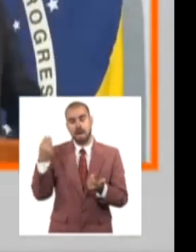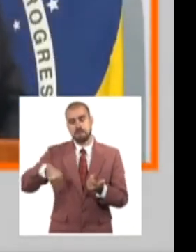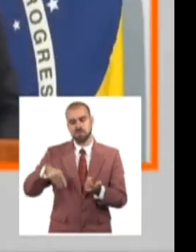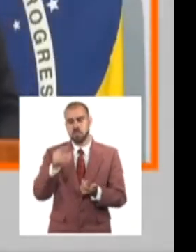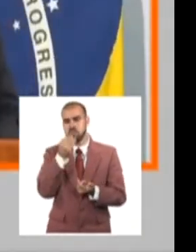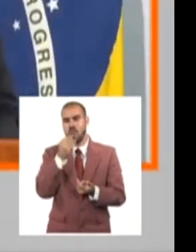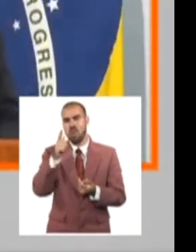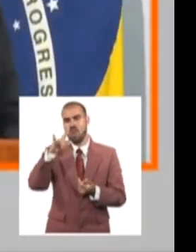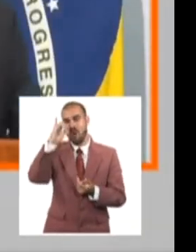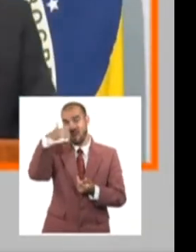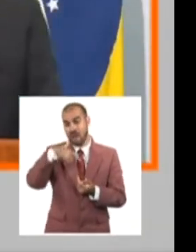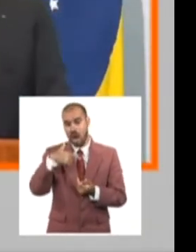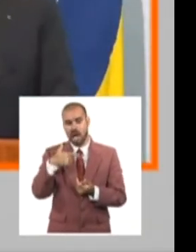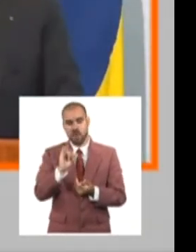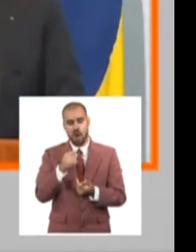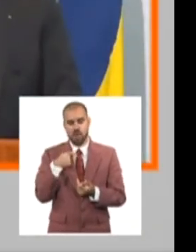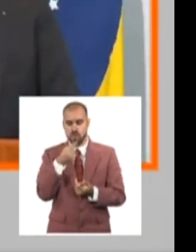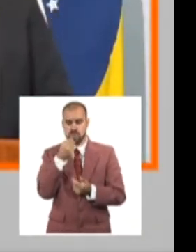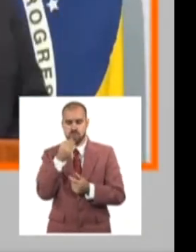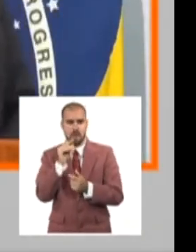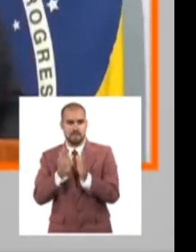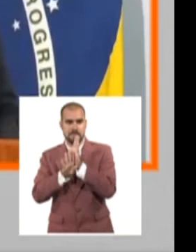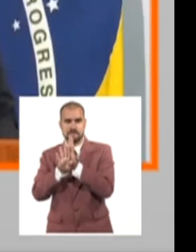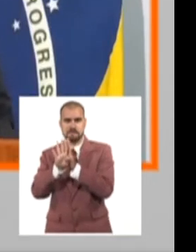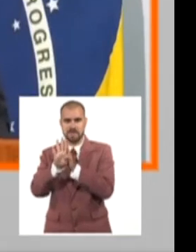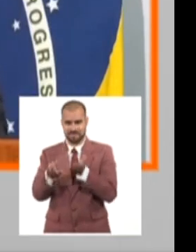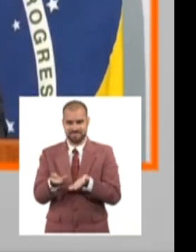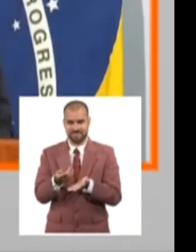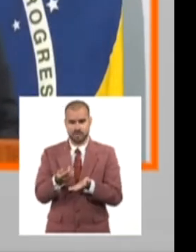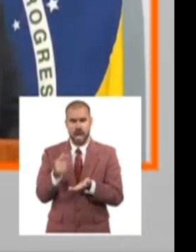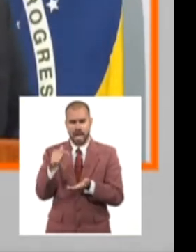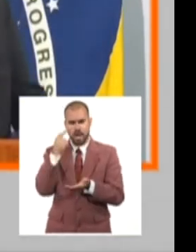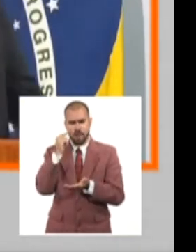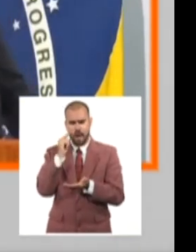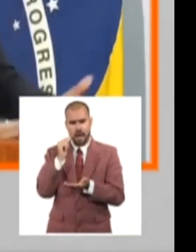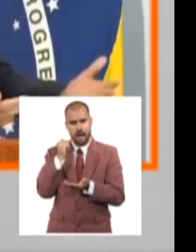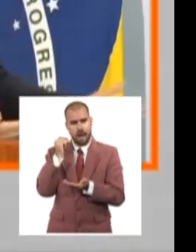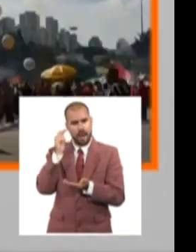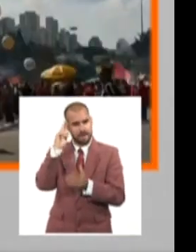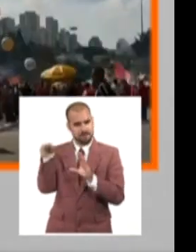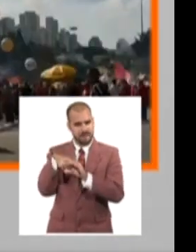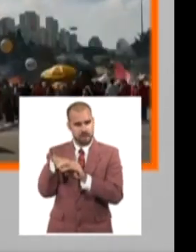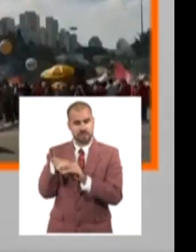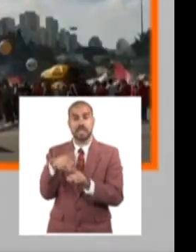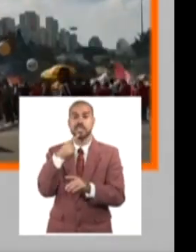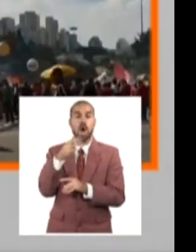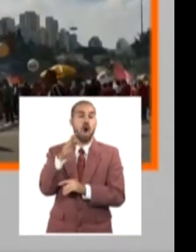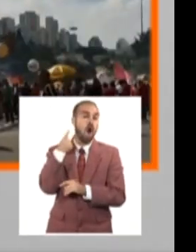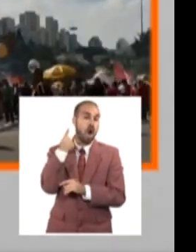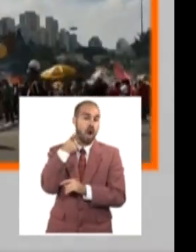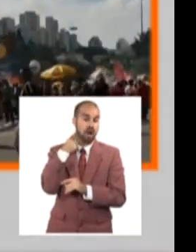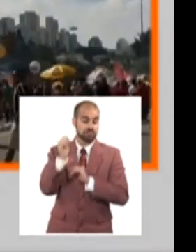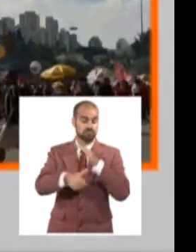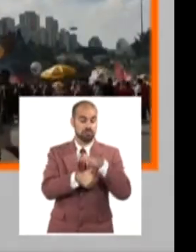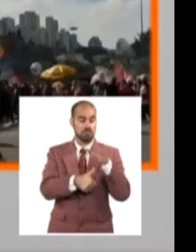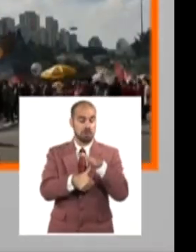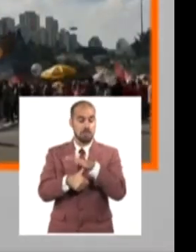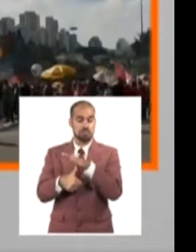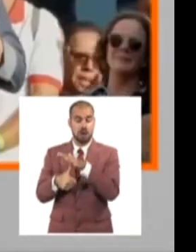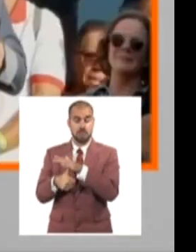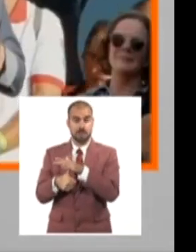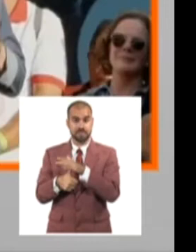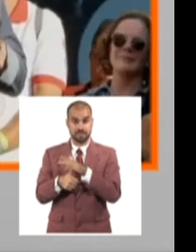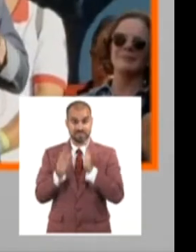una favorece a otra y lula tiene también esa carta bajo la manga lula estuvo durante ocho años en el gobierno y durante esos ocho años